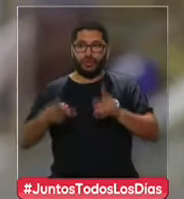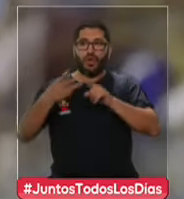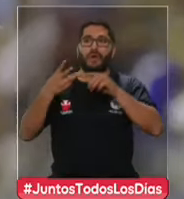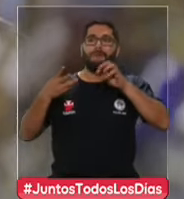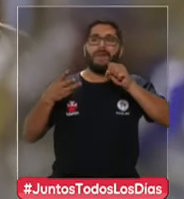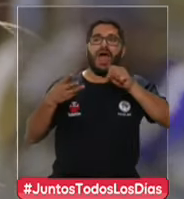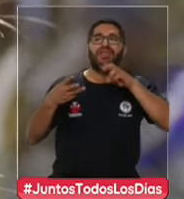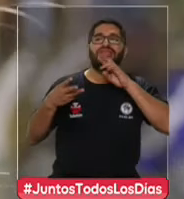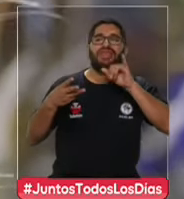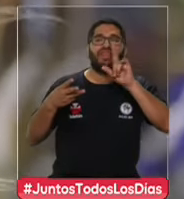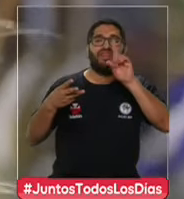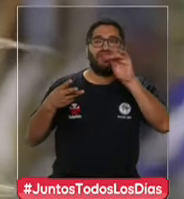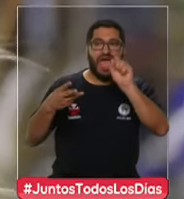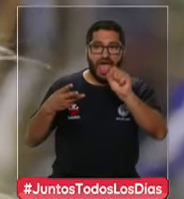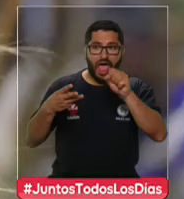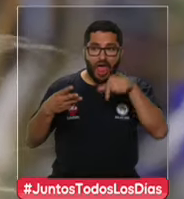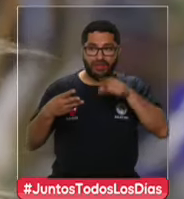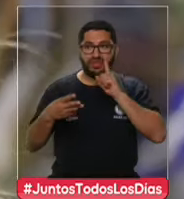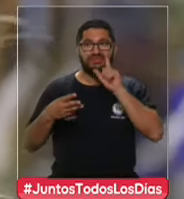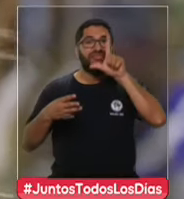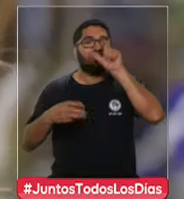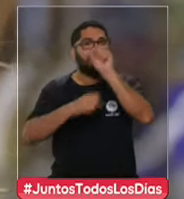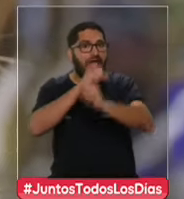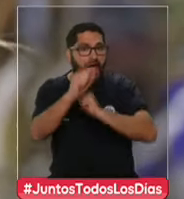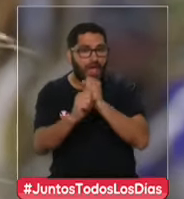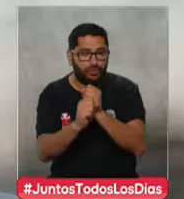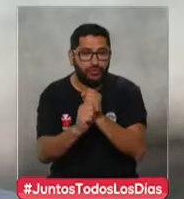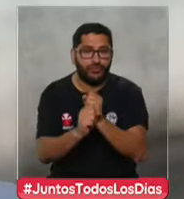tiene 7 años.